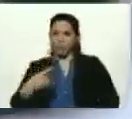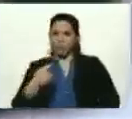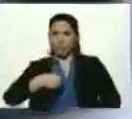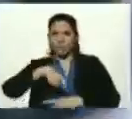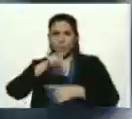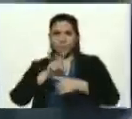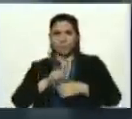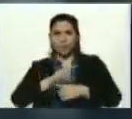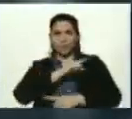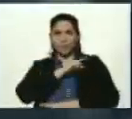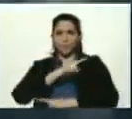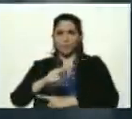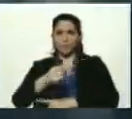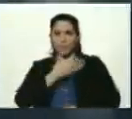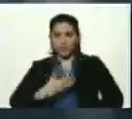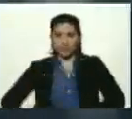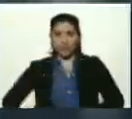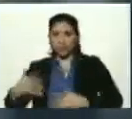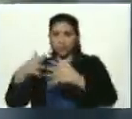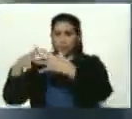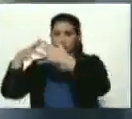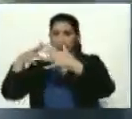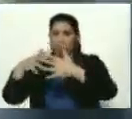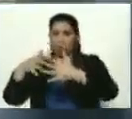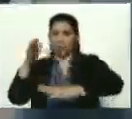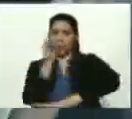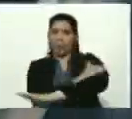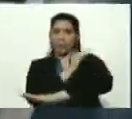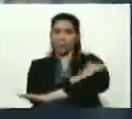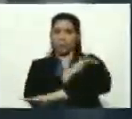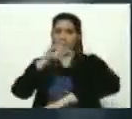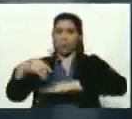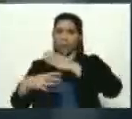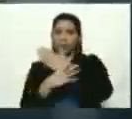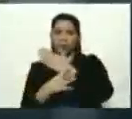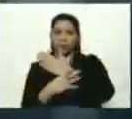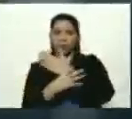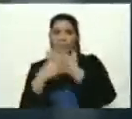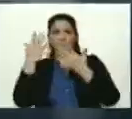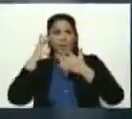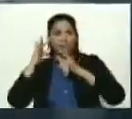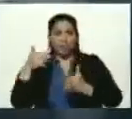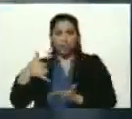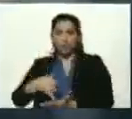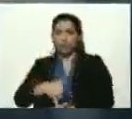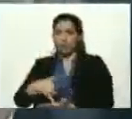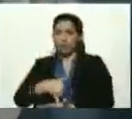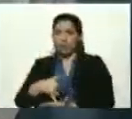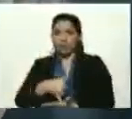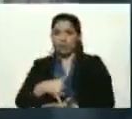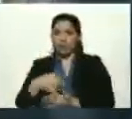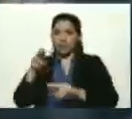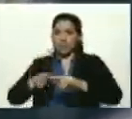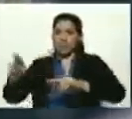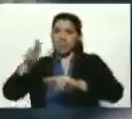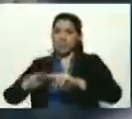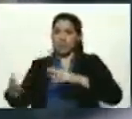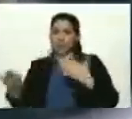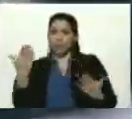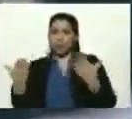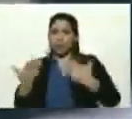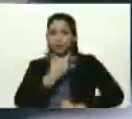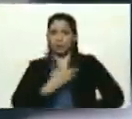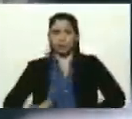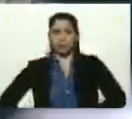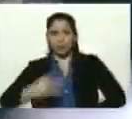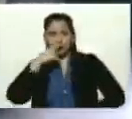primer mandatario estadounidense, el opositor Juan Guaidó le parecía débil y un niño en comparación al